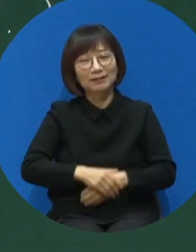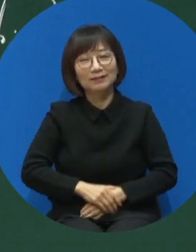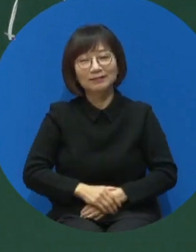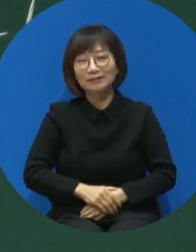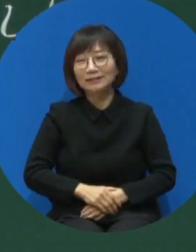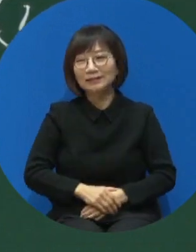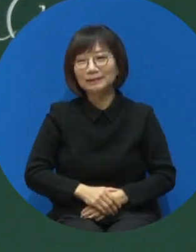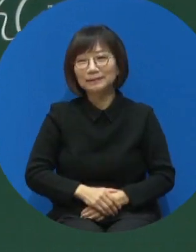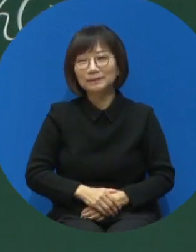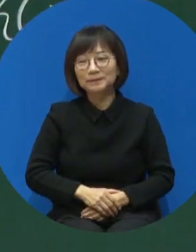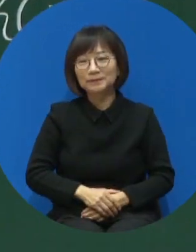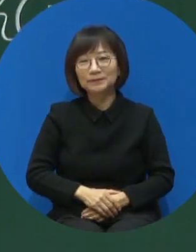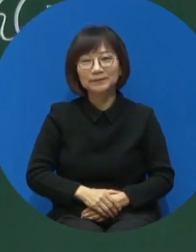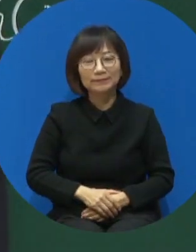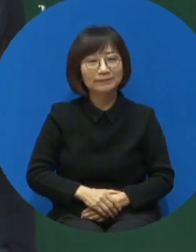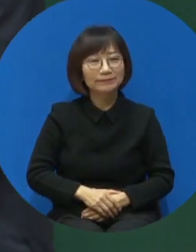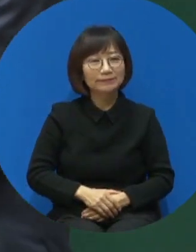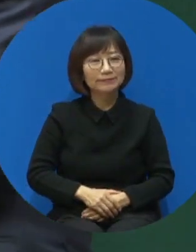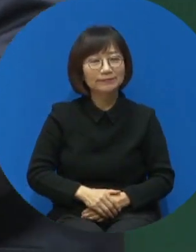euromoney